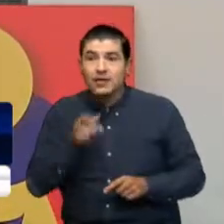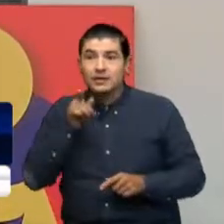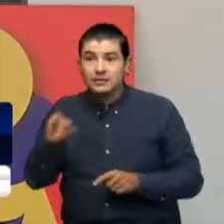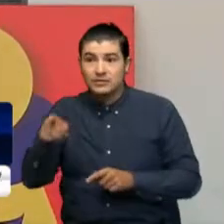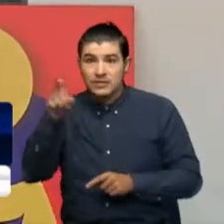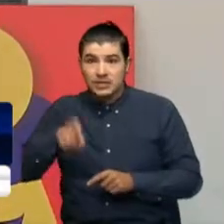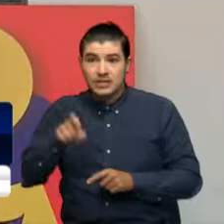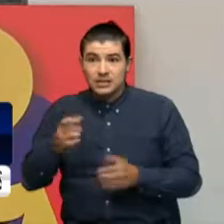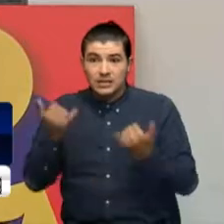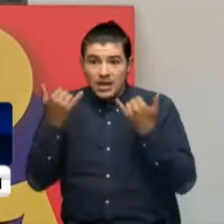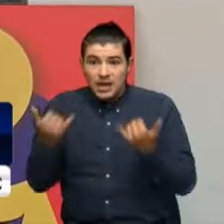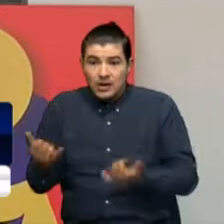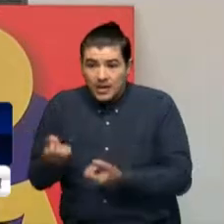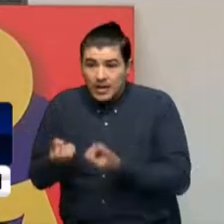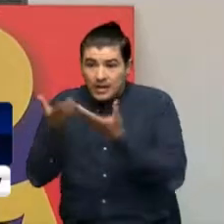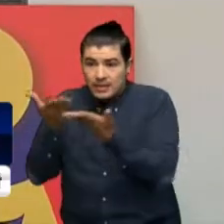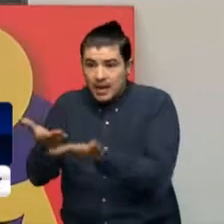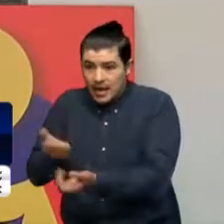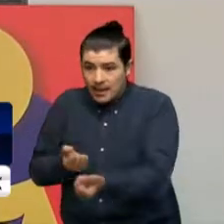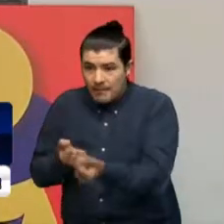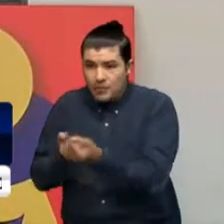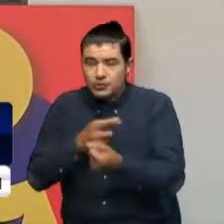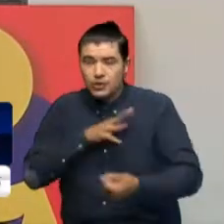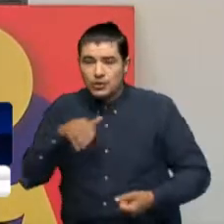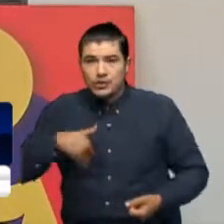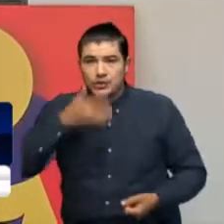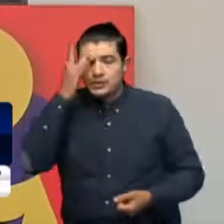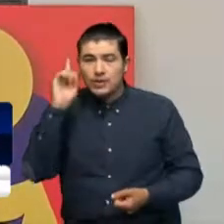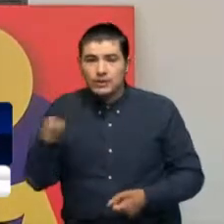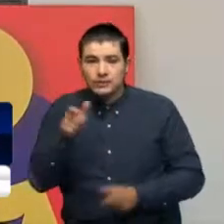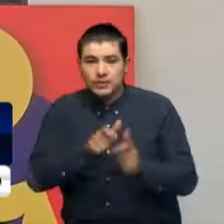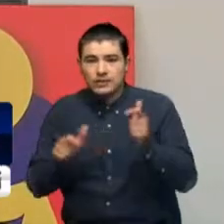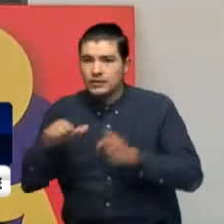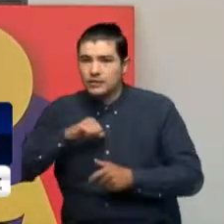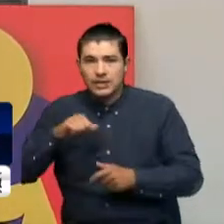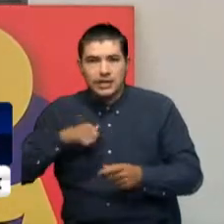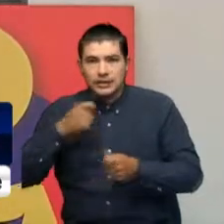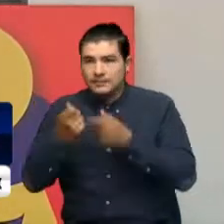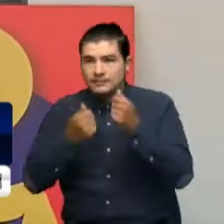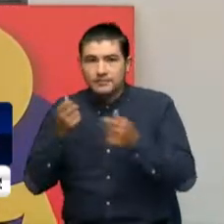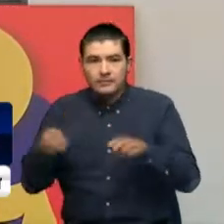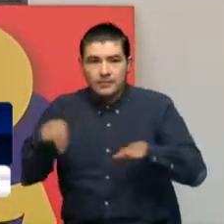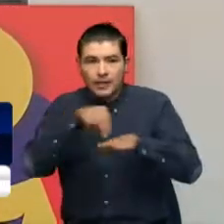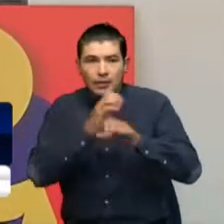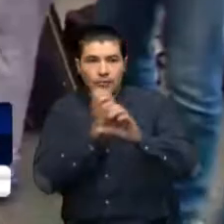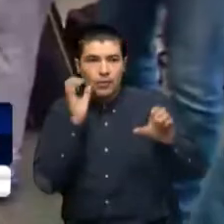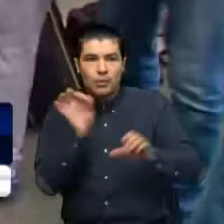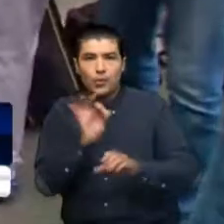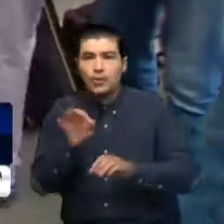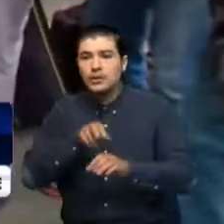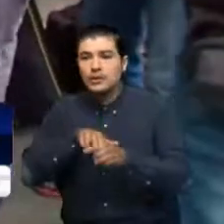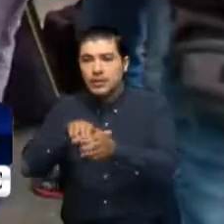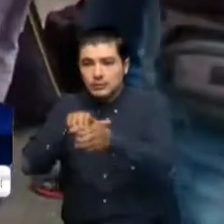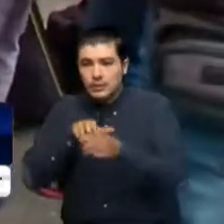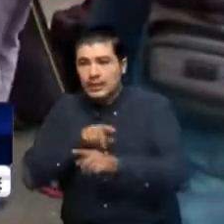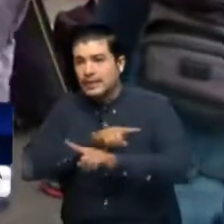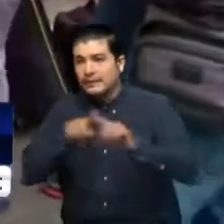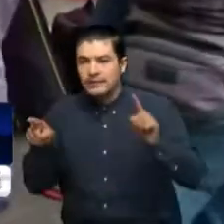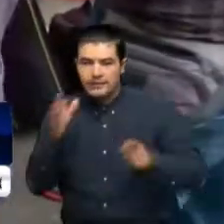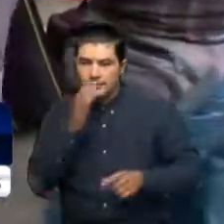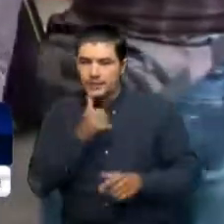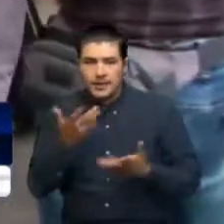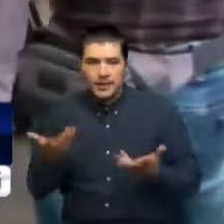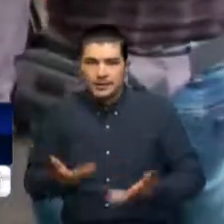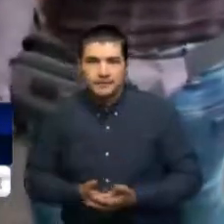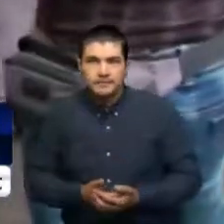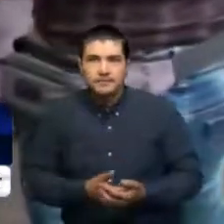este momento un apoyo de parte nuestra porque no tienen recursos para irse en un bus o en un transporte diferente. Sin un tiempo límite